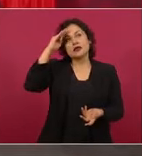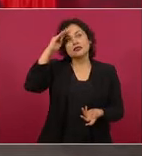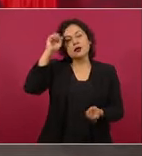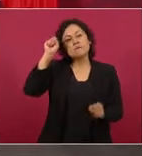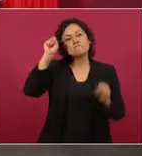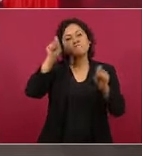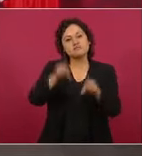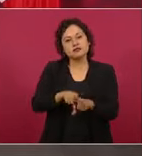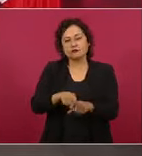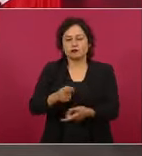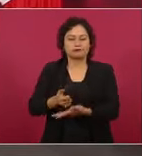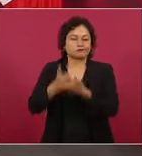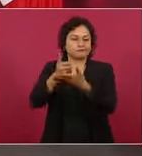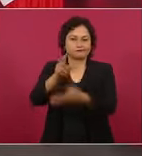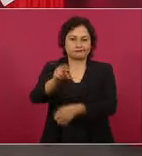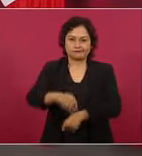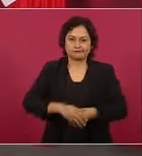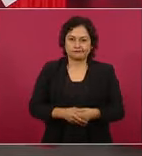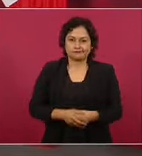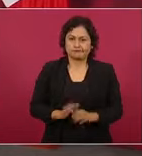La gente está muy